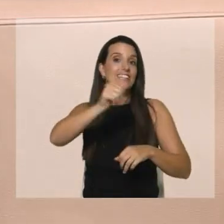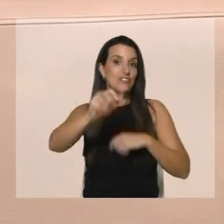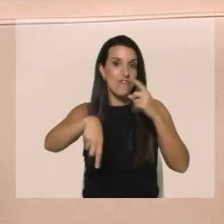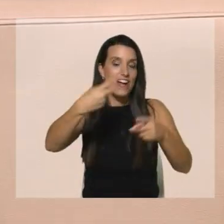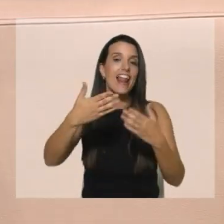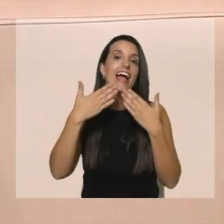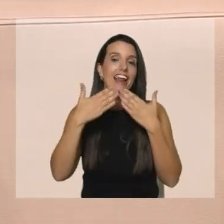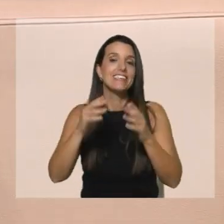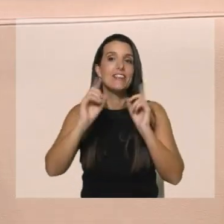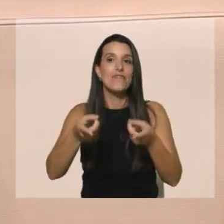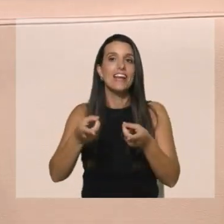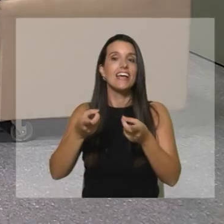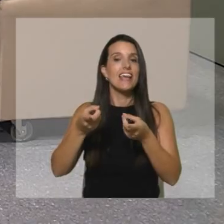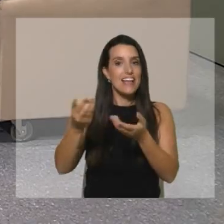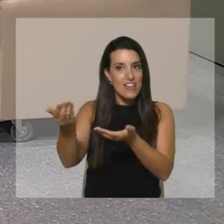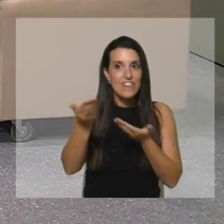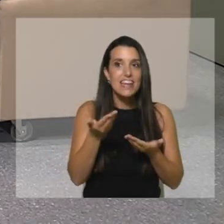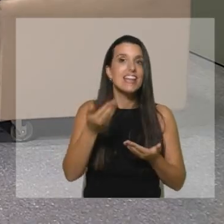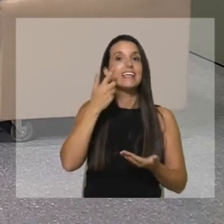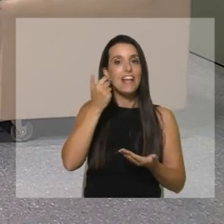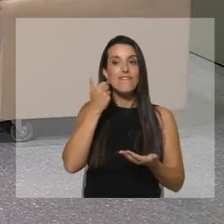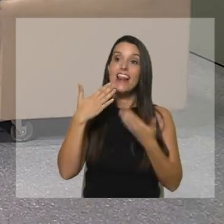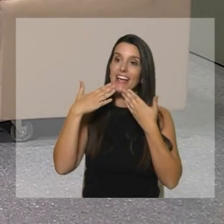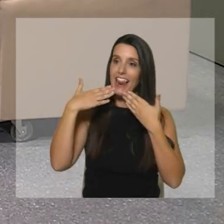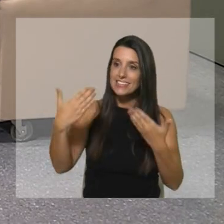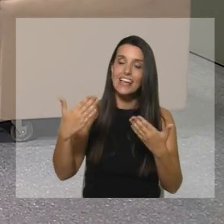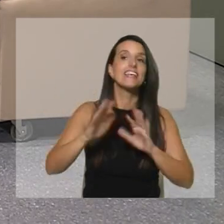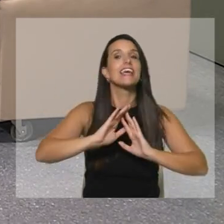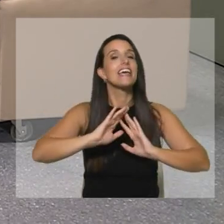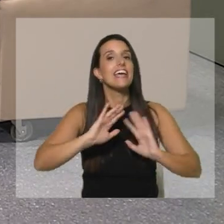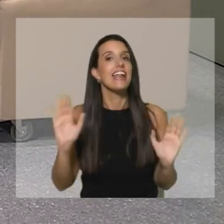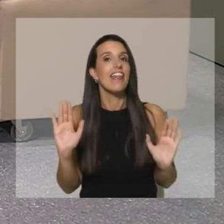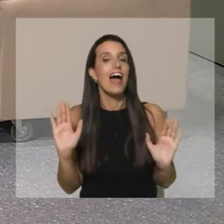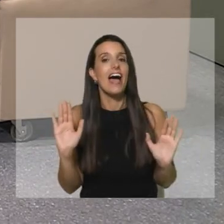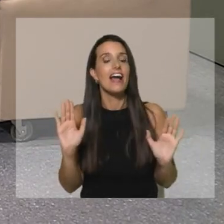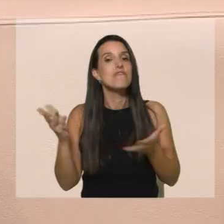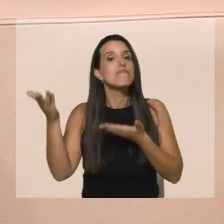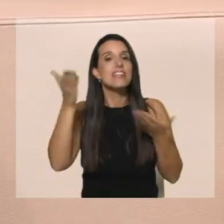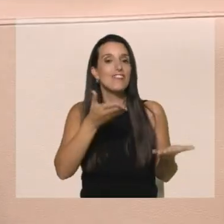Agradecerle también a la intérprete por haber participado. Y bueno, nada, más que la